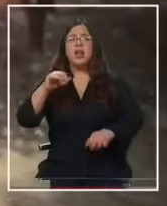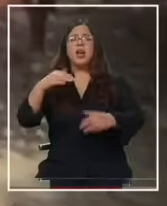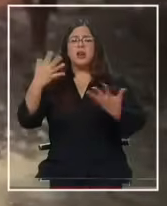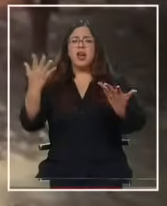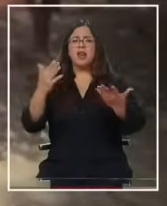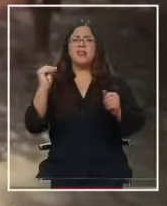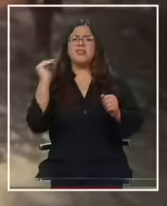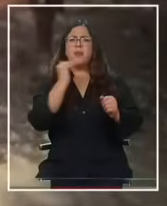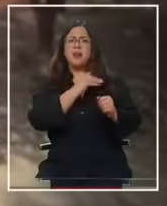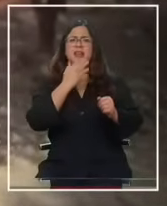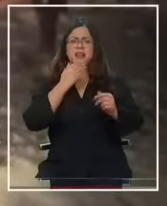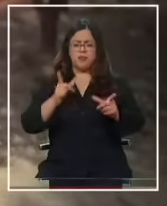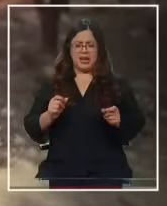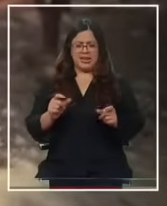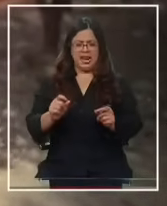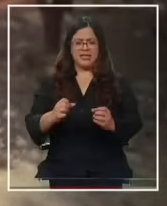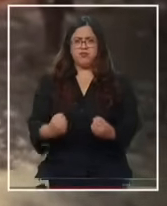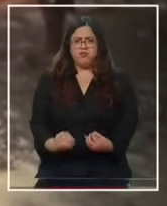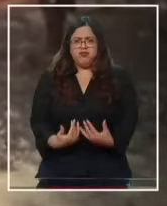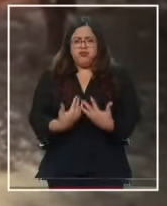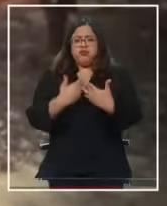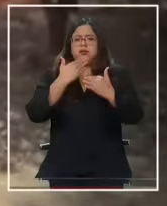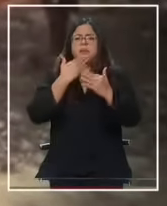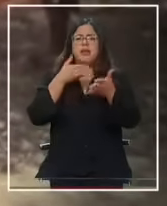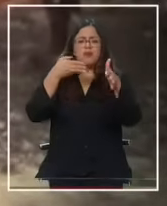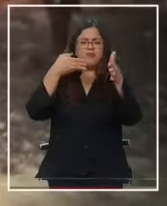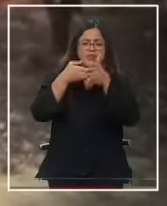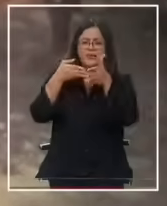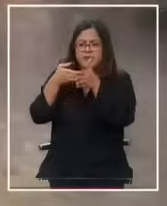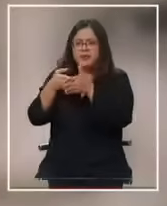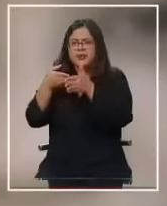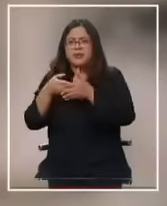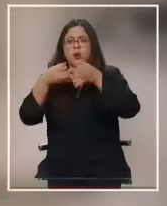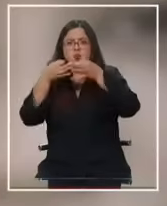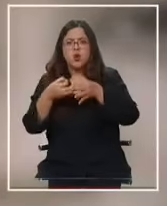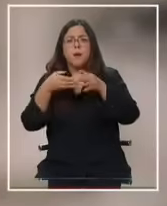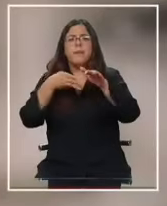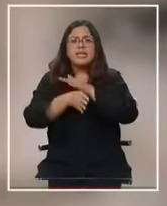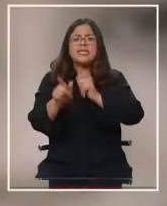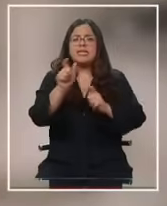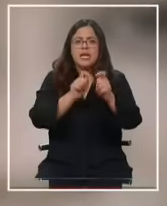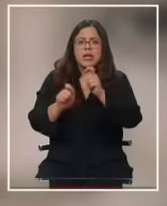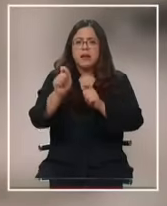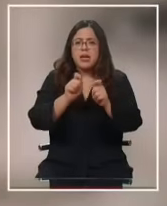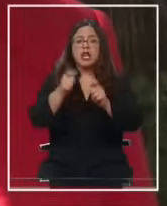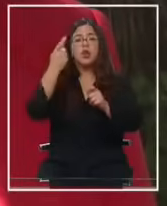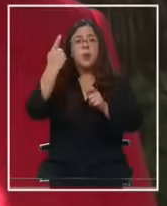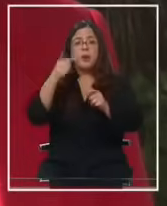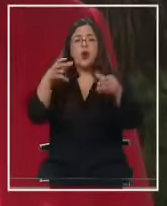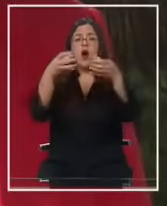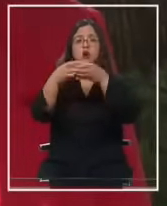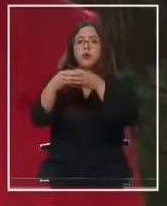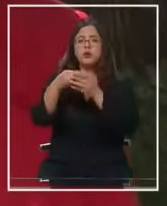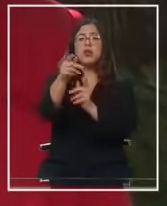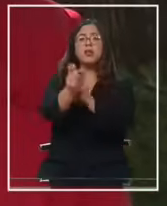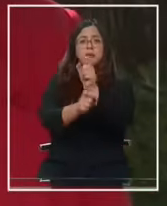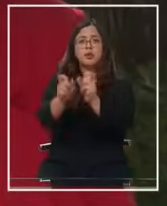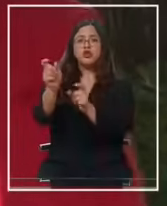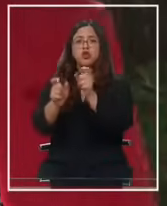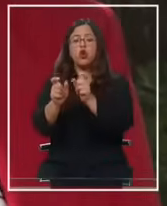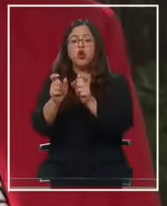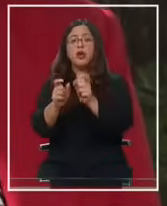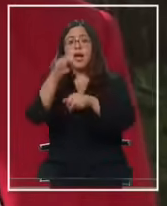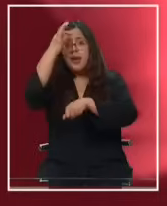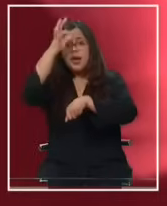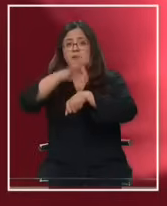lo agresivo que es este cáncer y de las brechas que hay para acceder a tratamientos en el sistema público. Sin embargo, las agrupaciones de pacientes